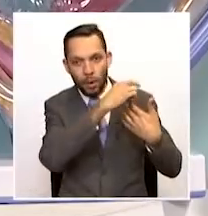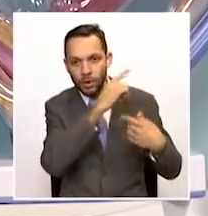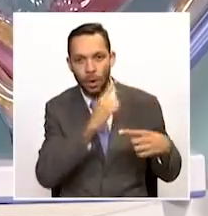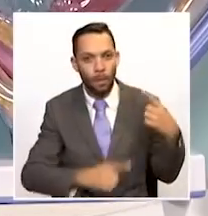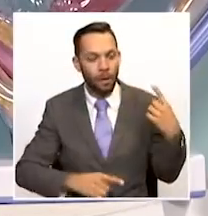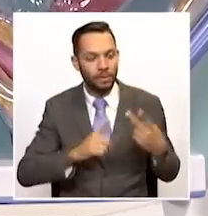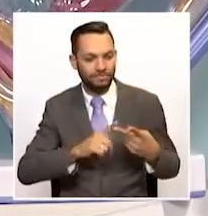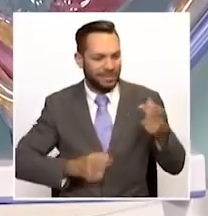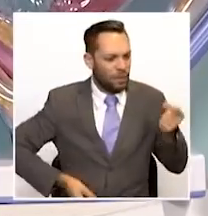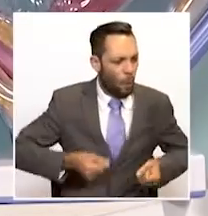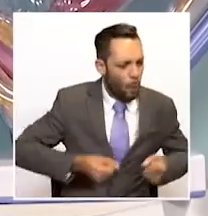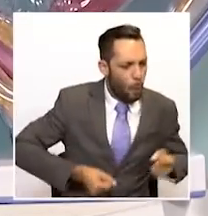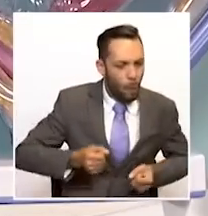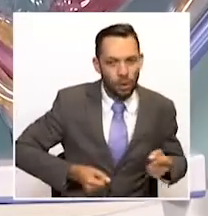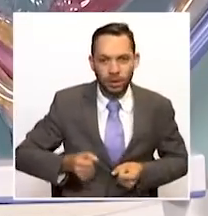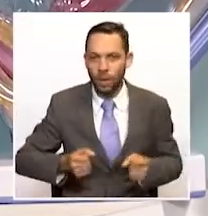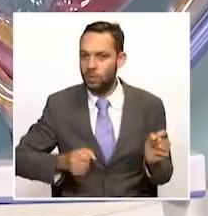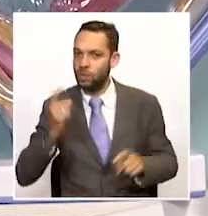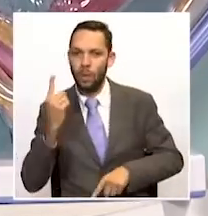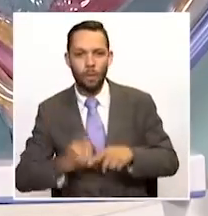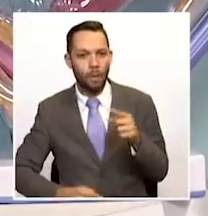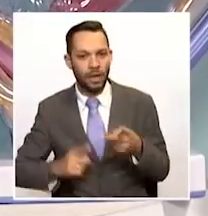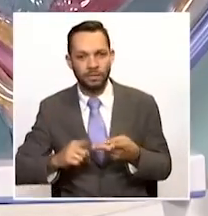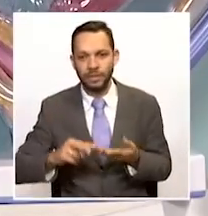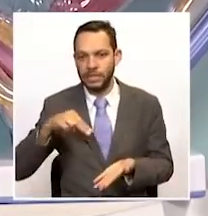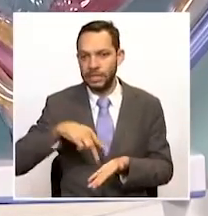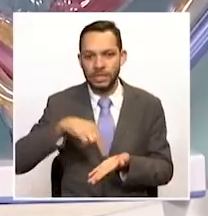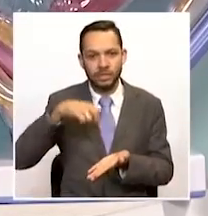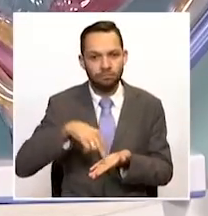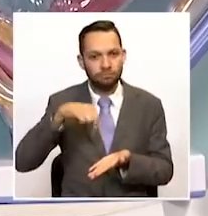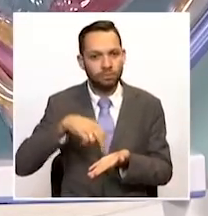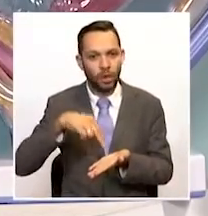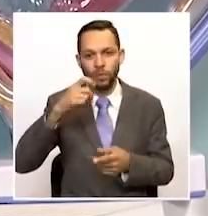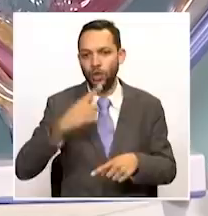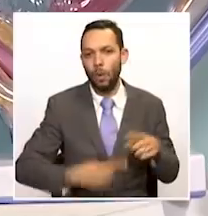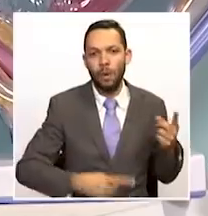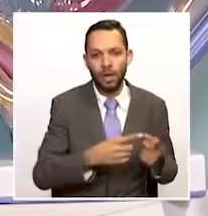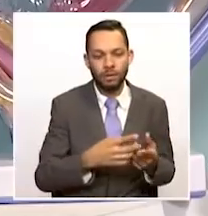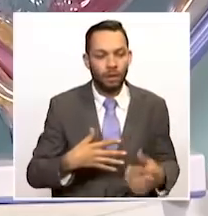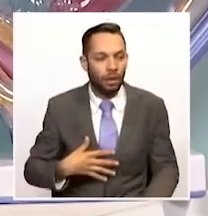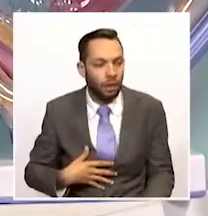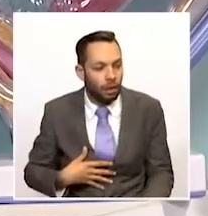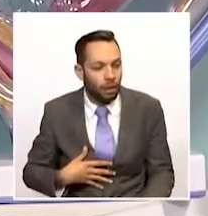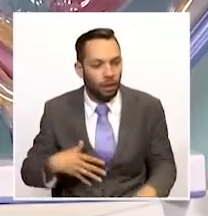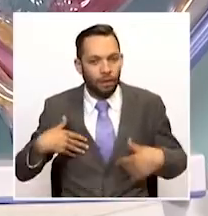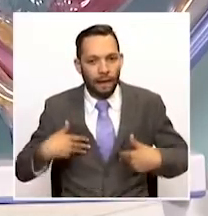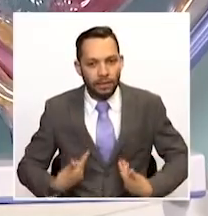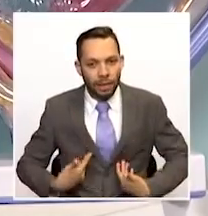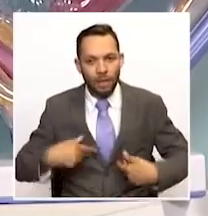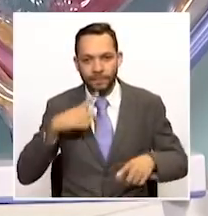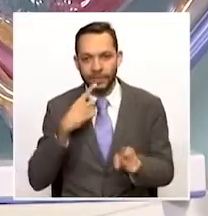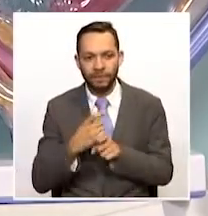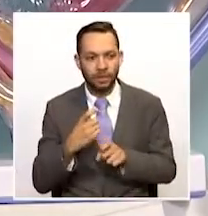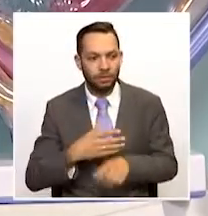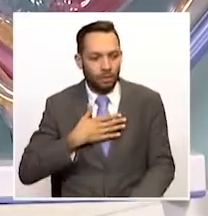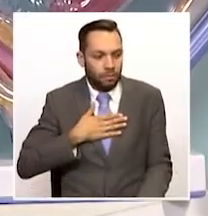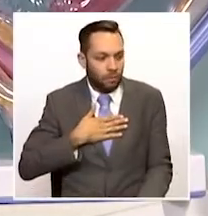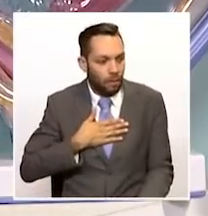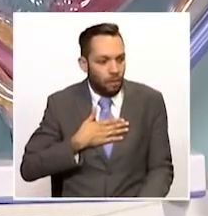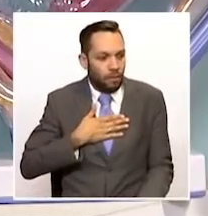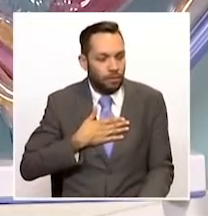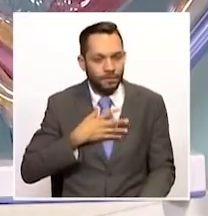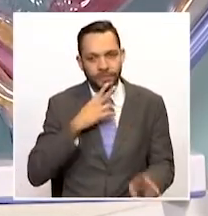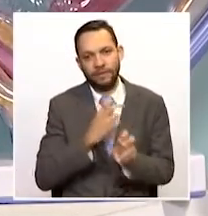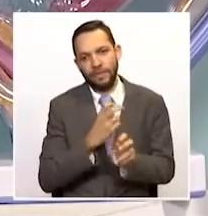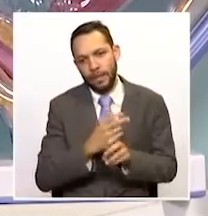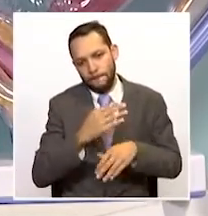saltar hacer todas las actividades que uno hace pues cuando es niño que le gusta jugar para mí fue muy difícil en la niñez y pues conforme va creciendo era